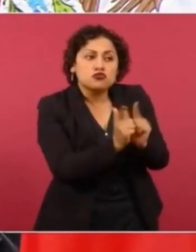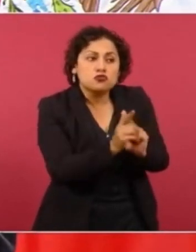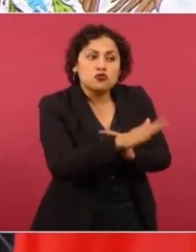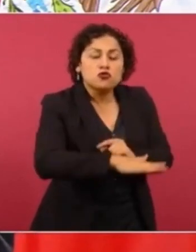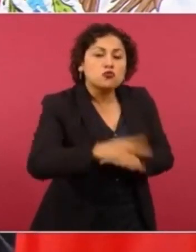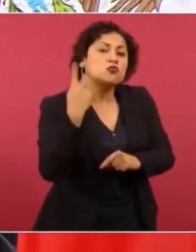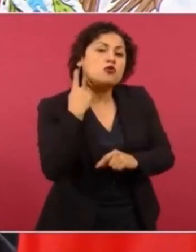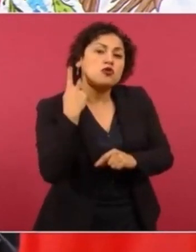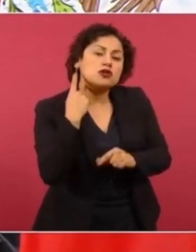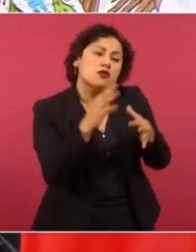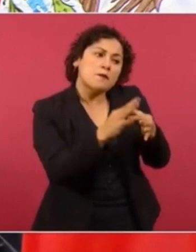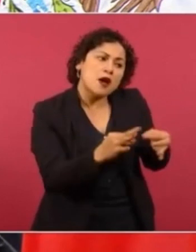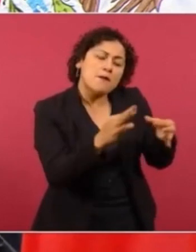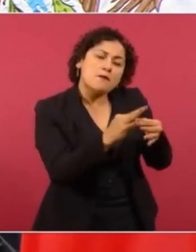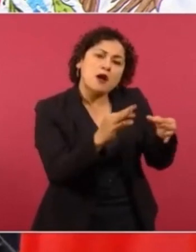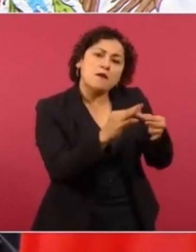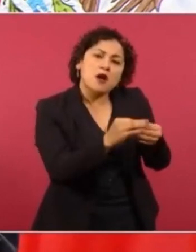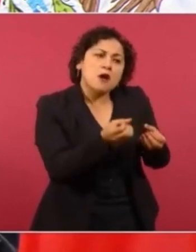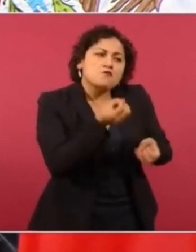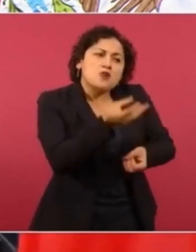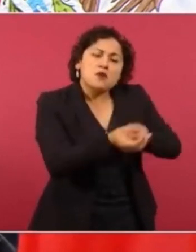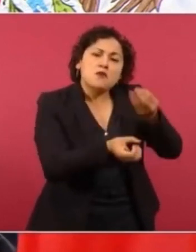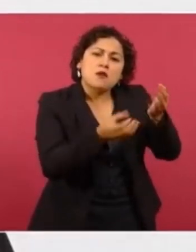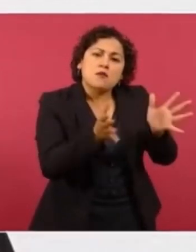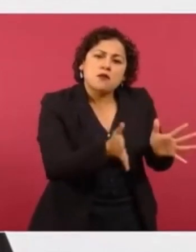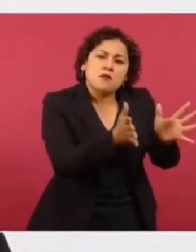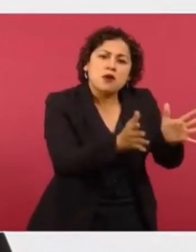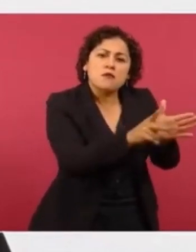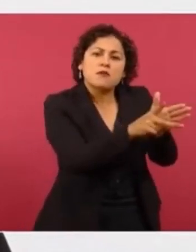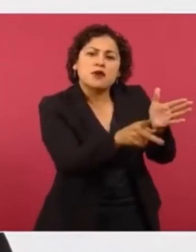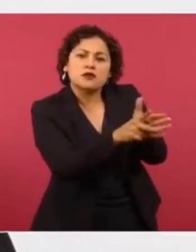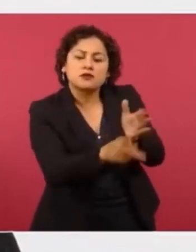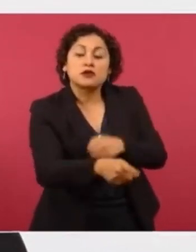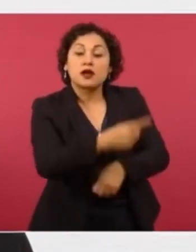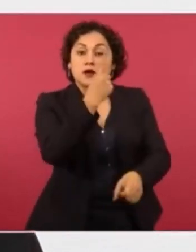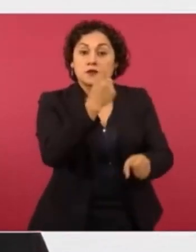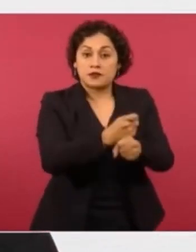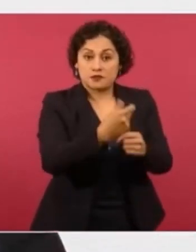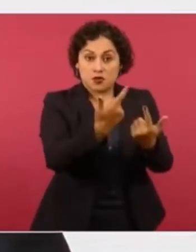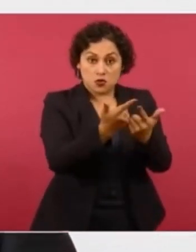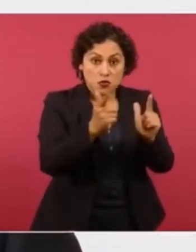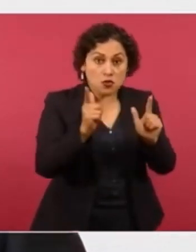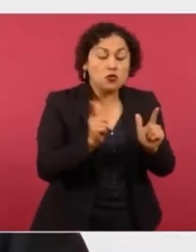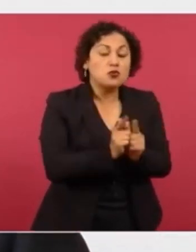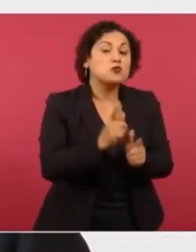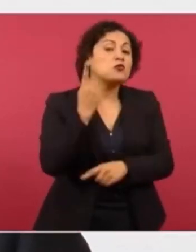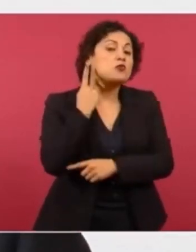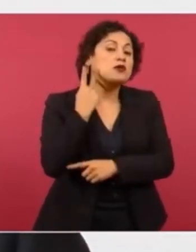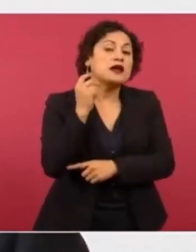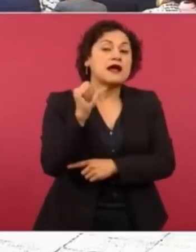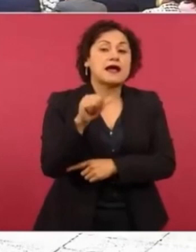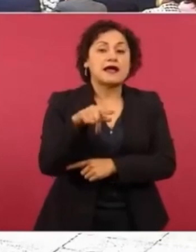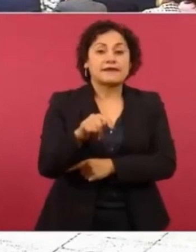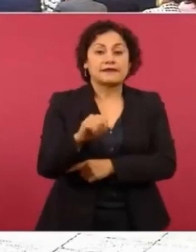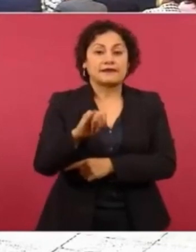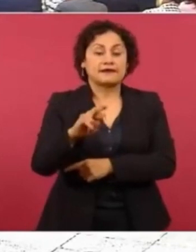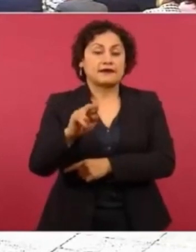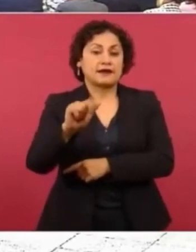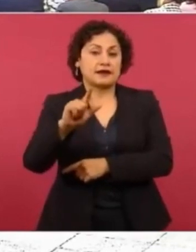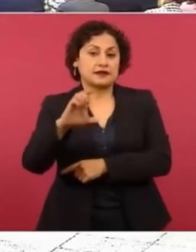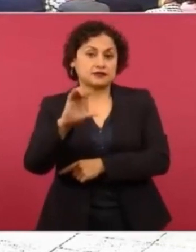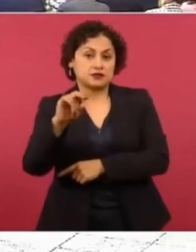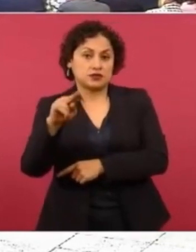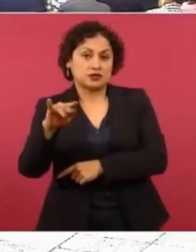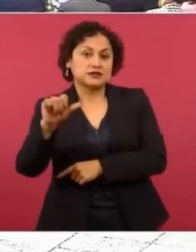independientes primero fundó el Partido Nacional antirreeleccionista con el cual buscó participar en